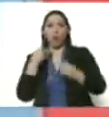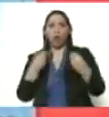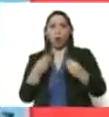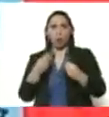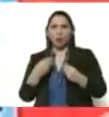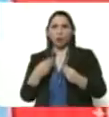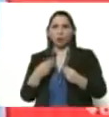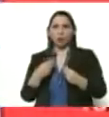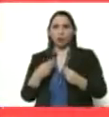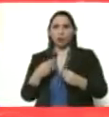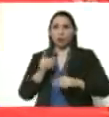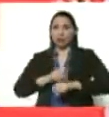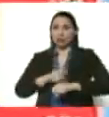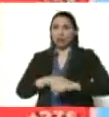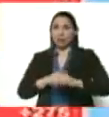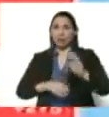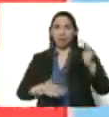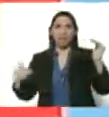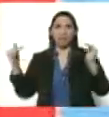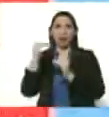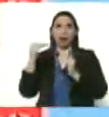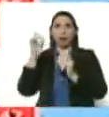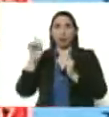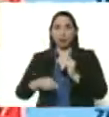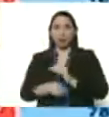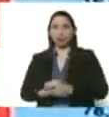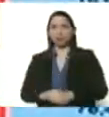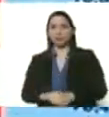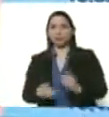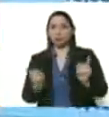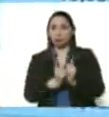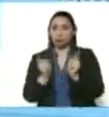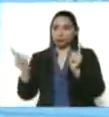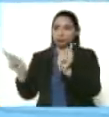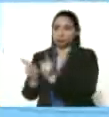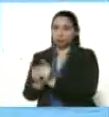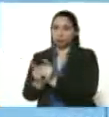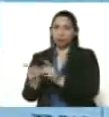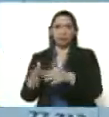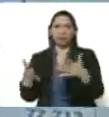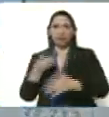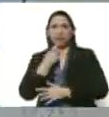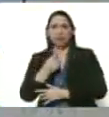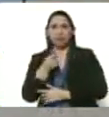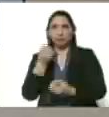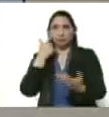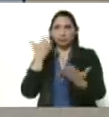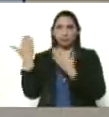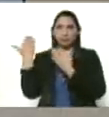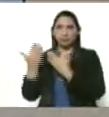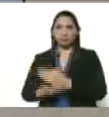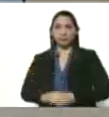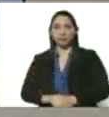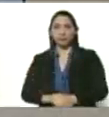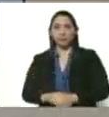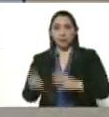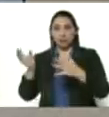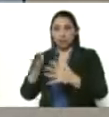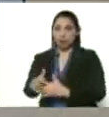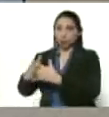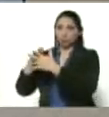lapsos de tiempo para el crecimiento también se van acortando. ¿Qué destaca allí? Estados